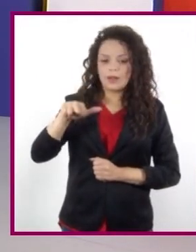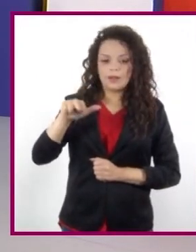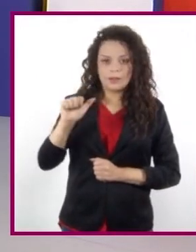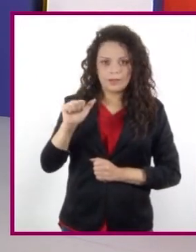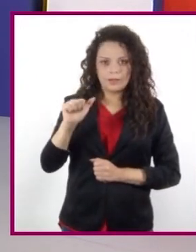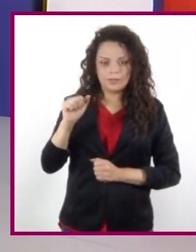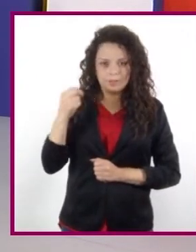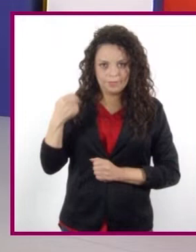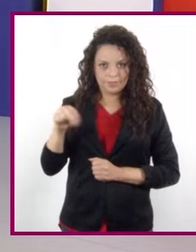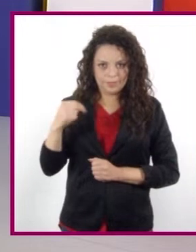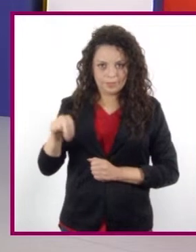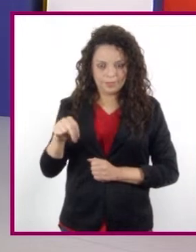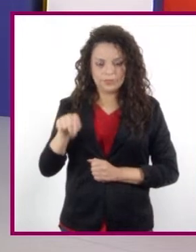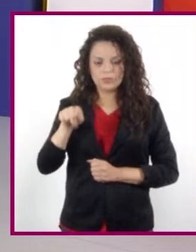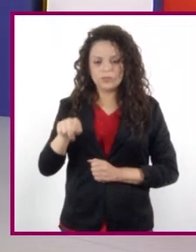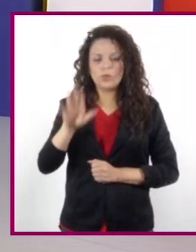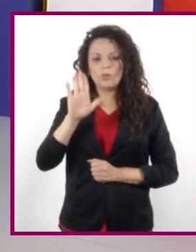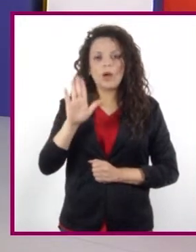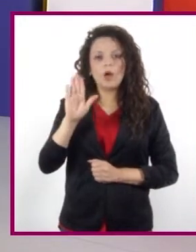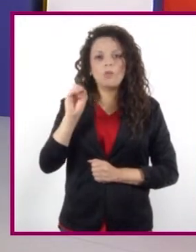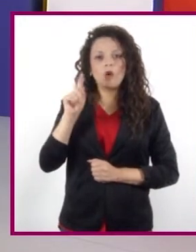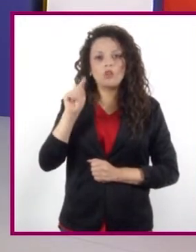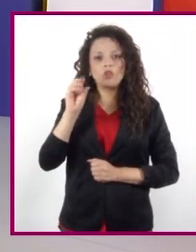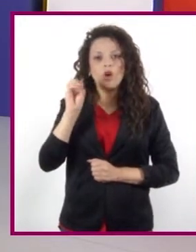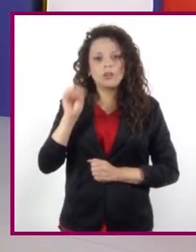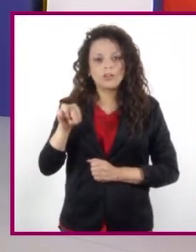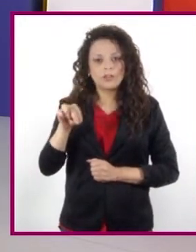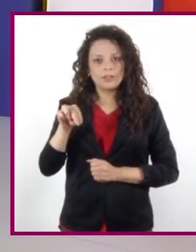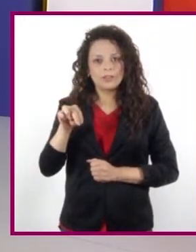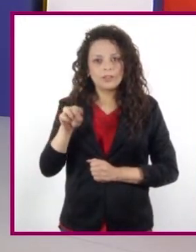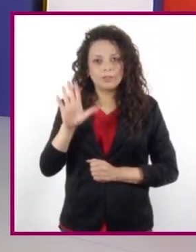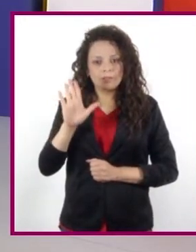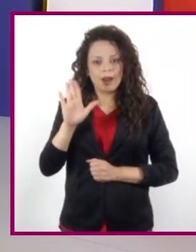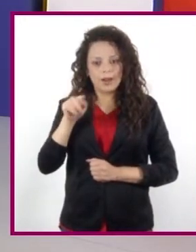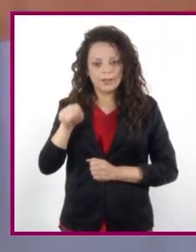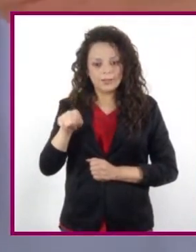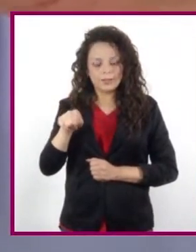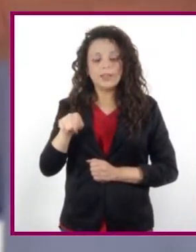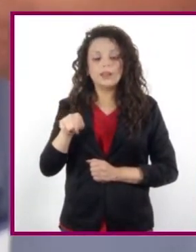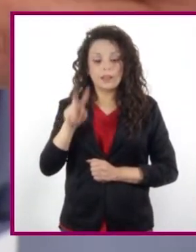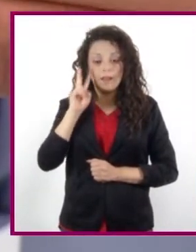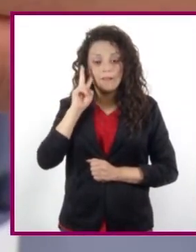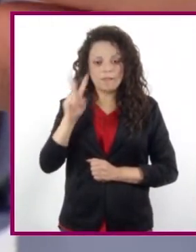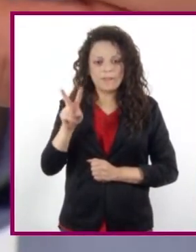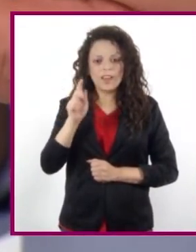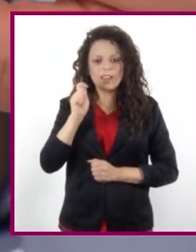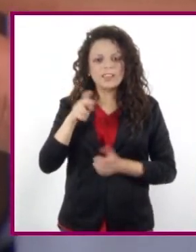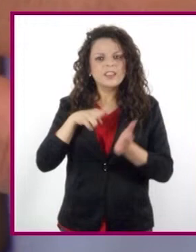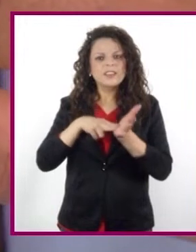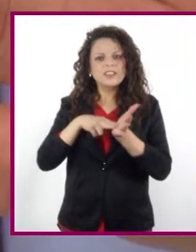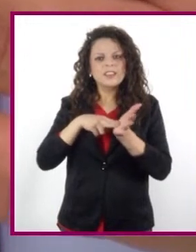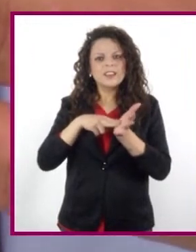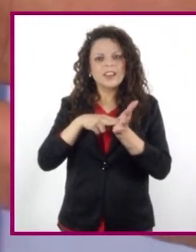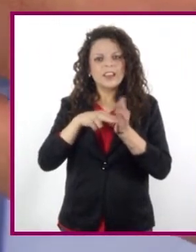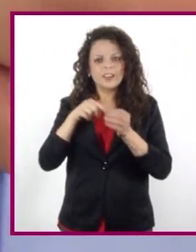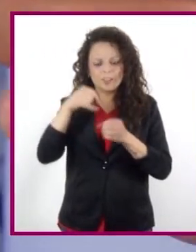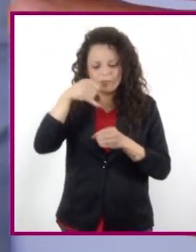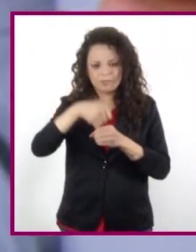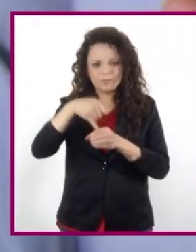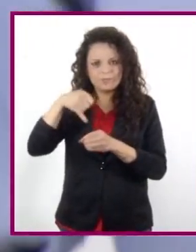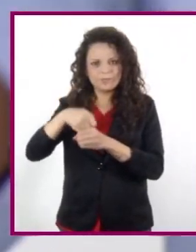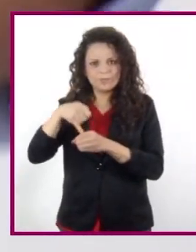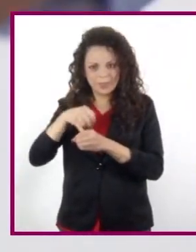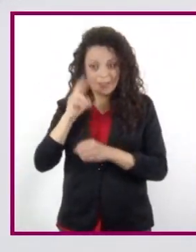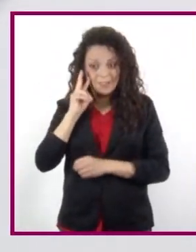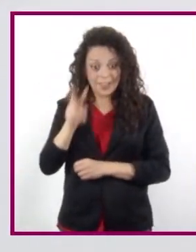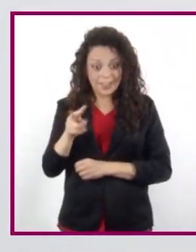Esto funciona como el botón. Si se dan cuenta, tiene una parte negra del lado